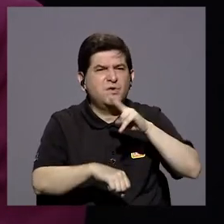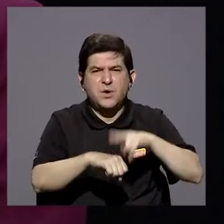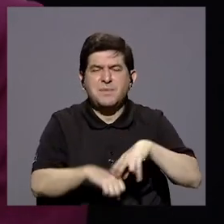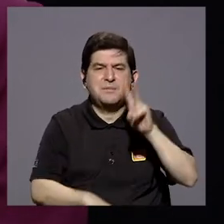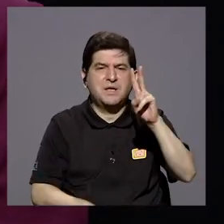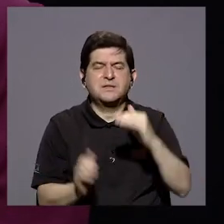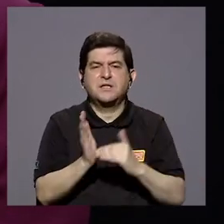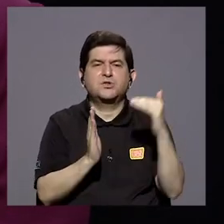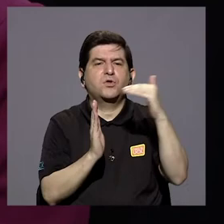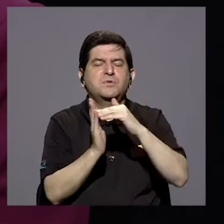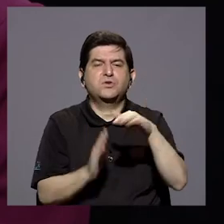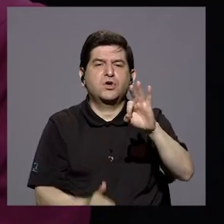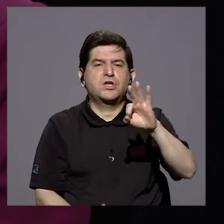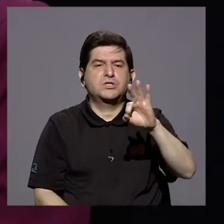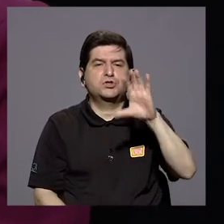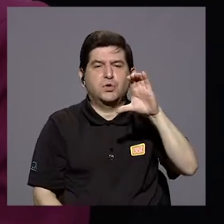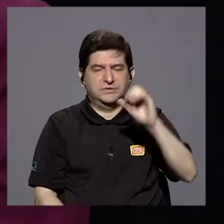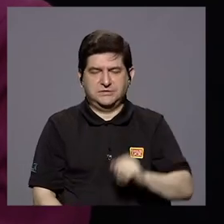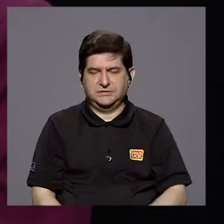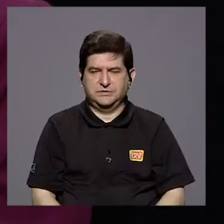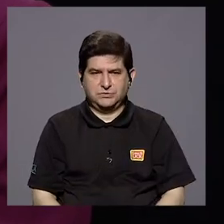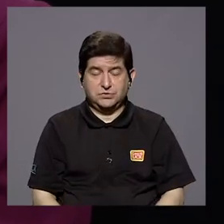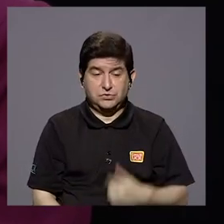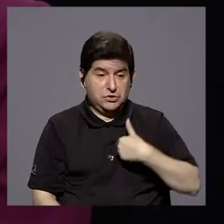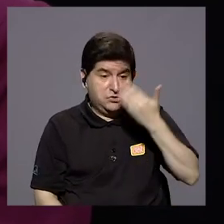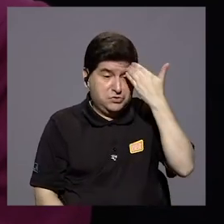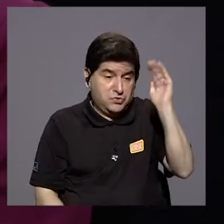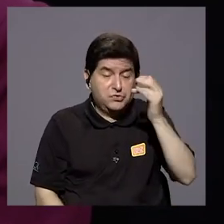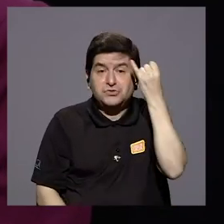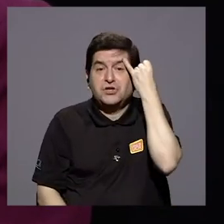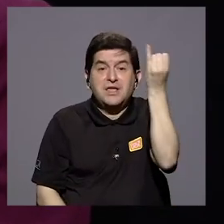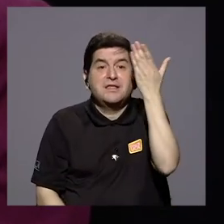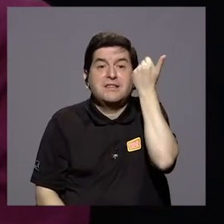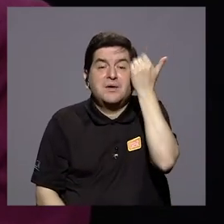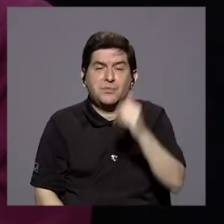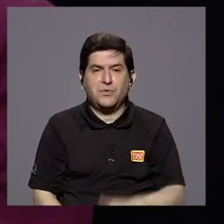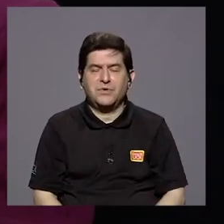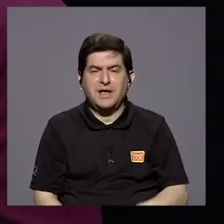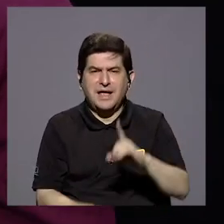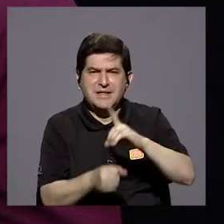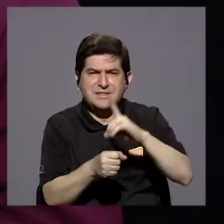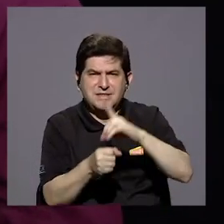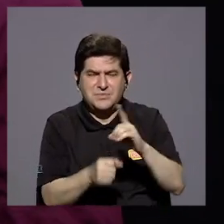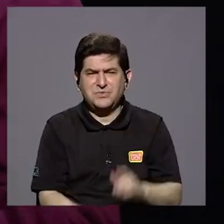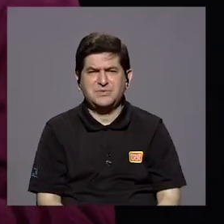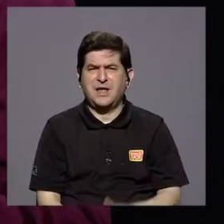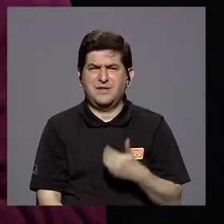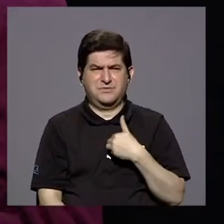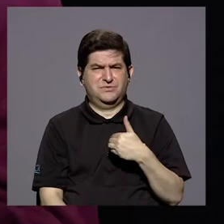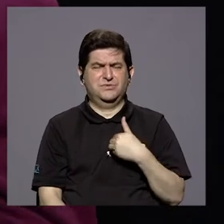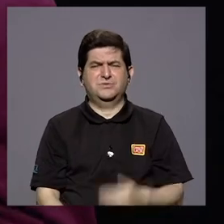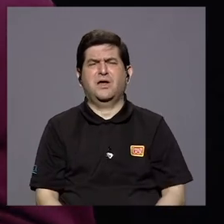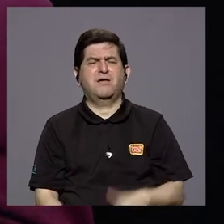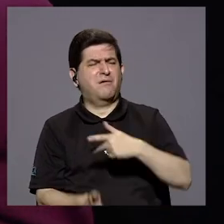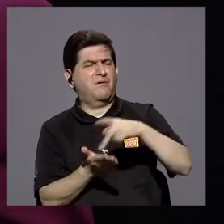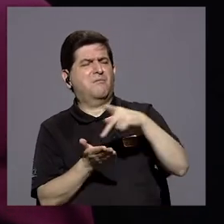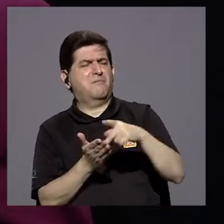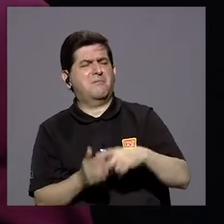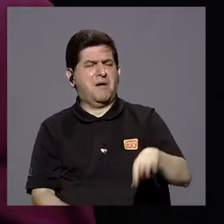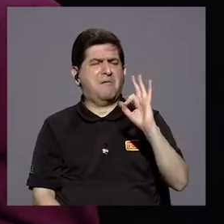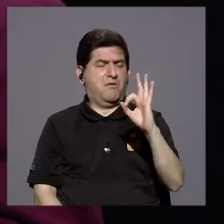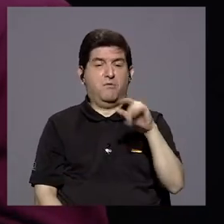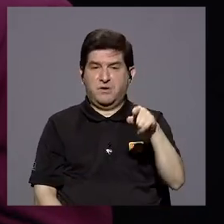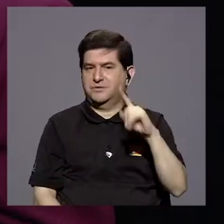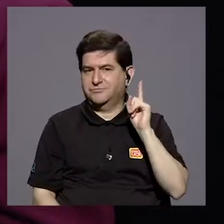reciben 2.900.000. Y yo no sé por qué tienen esa idea de que los diputados viven con mucho sueldo, lo cual es mentira,